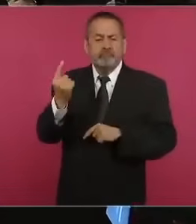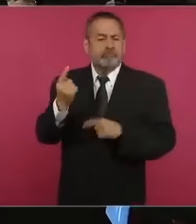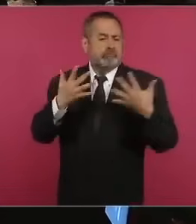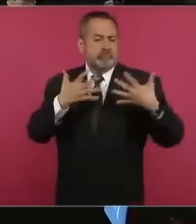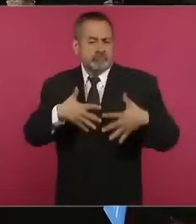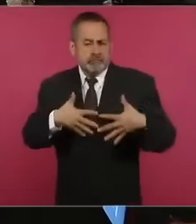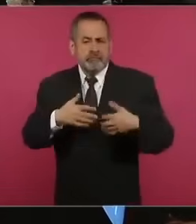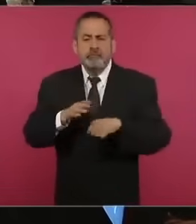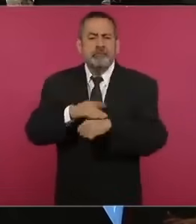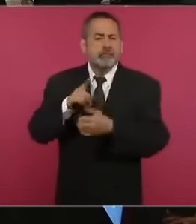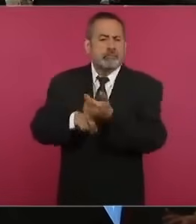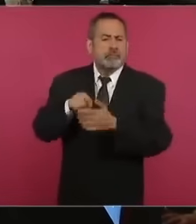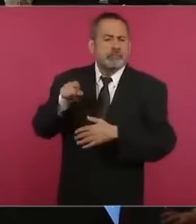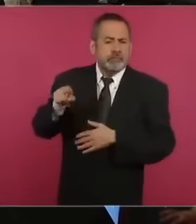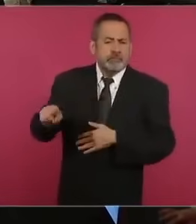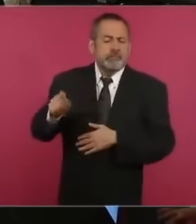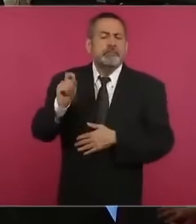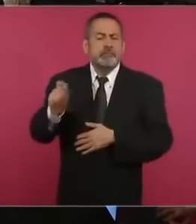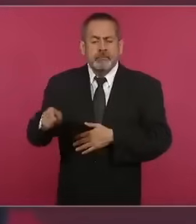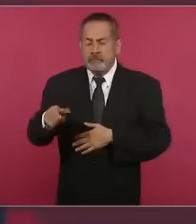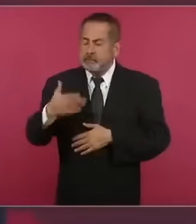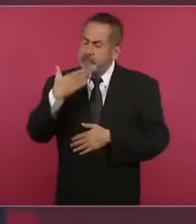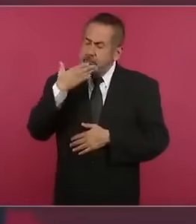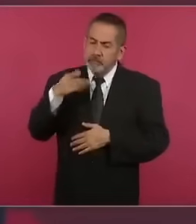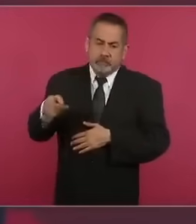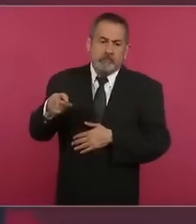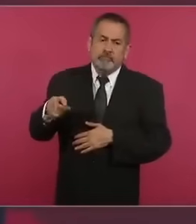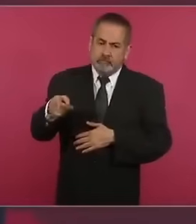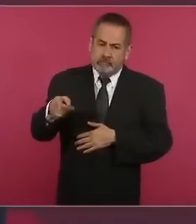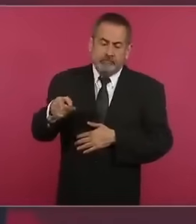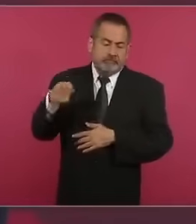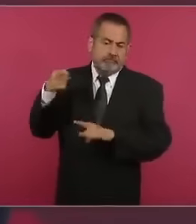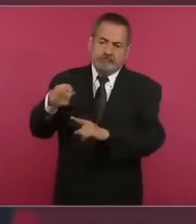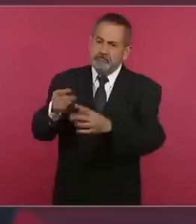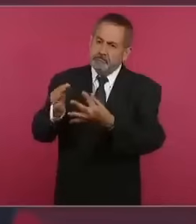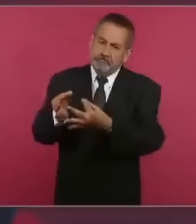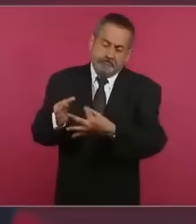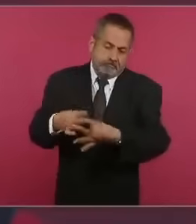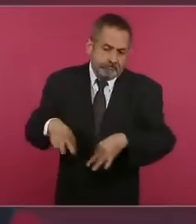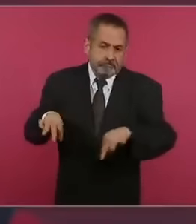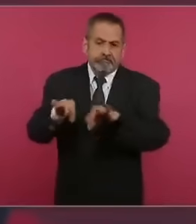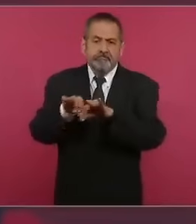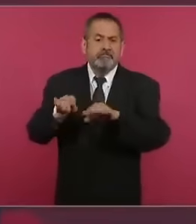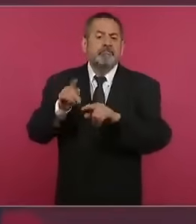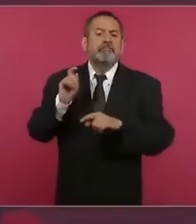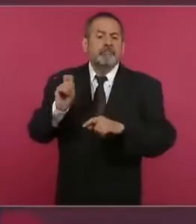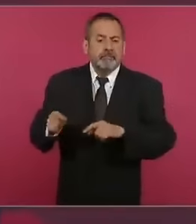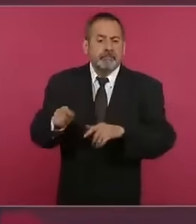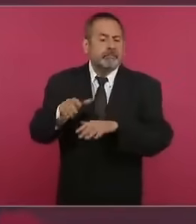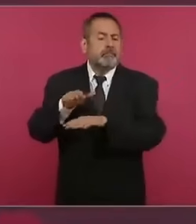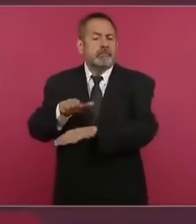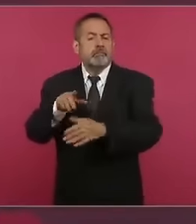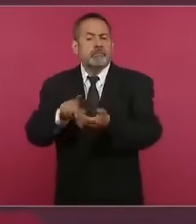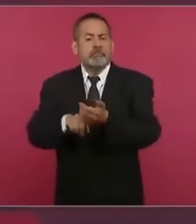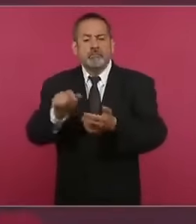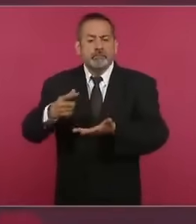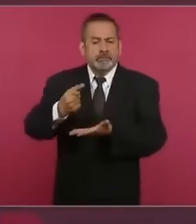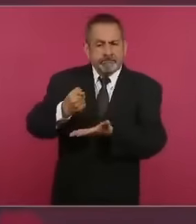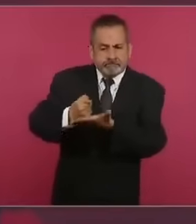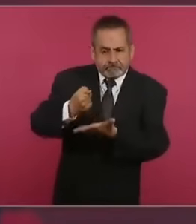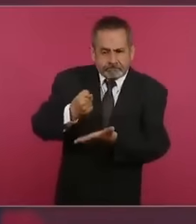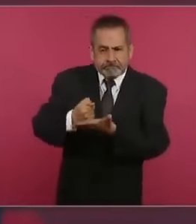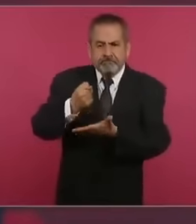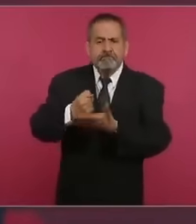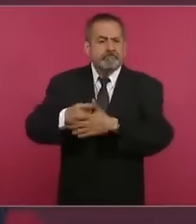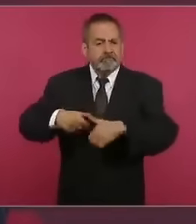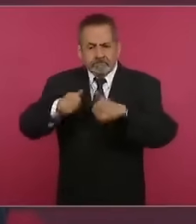por tratarse de un asunto tan importante que tiene que ver con las terapias,